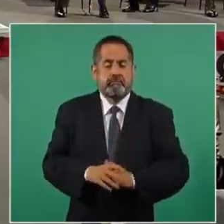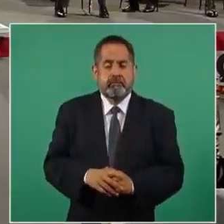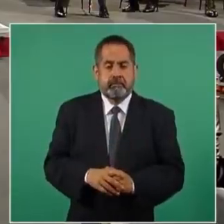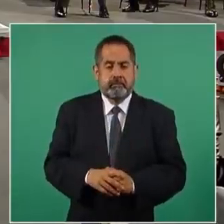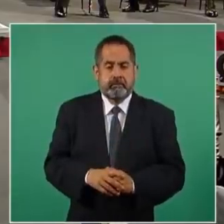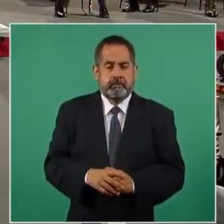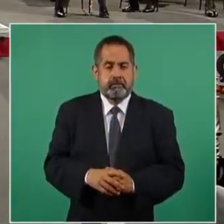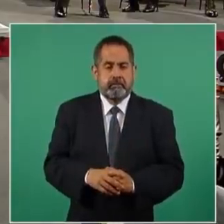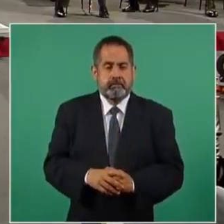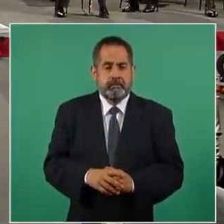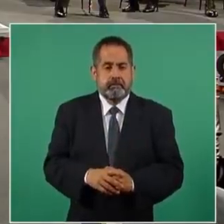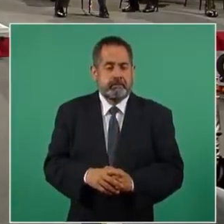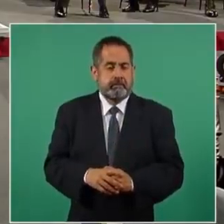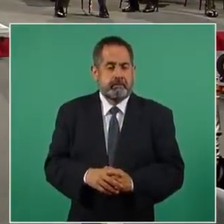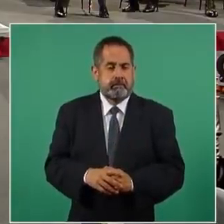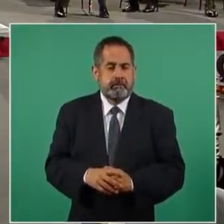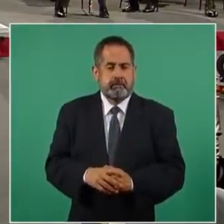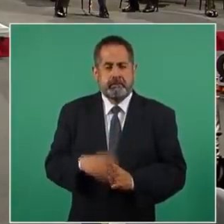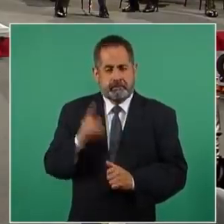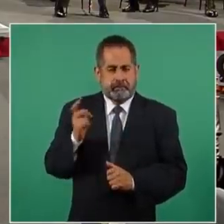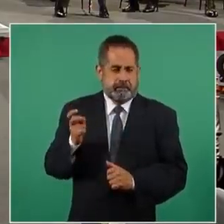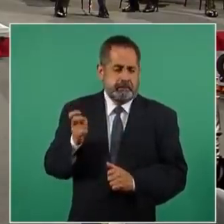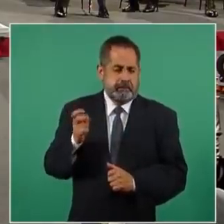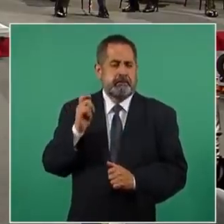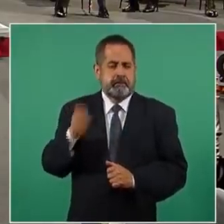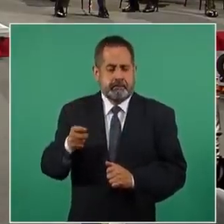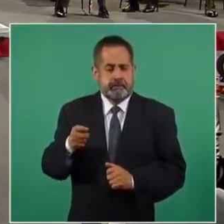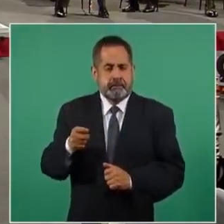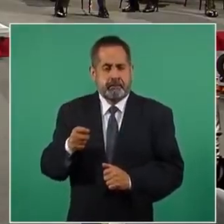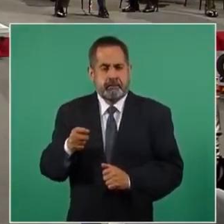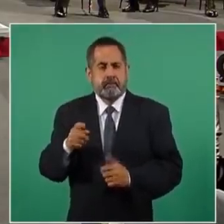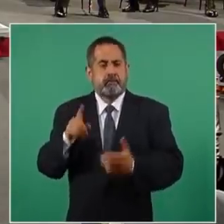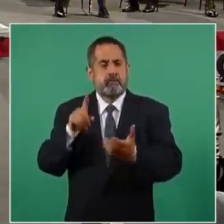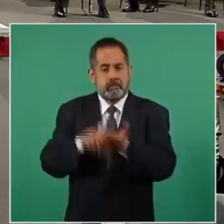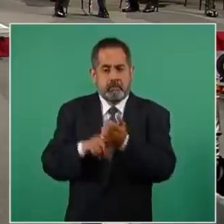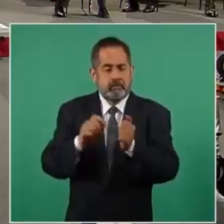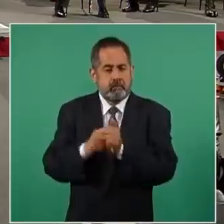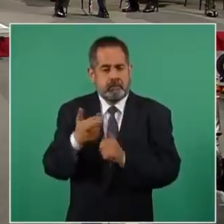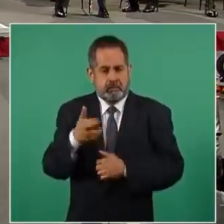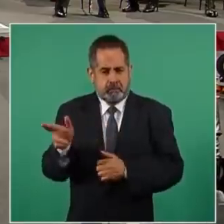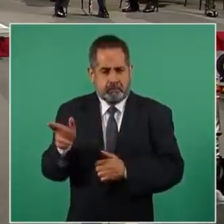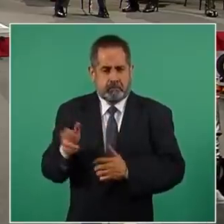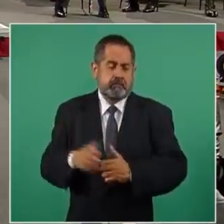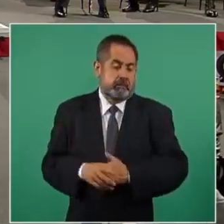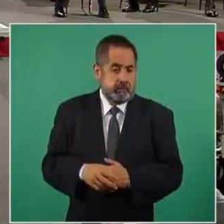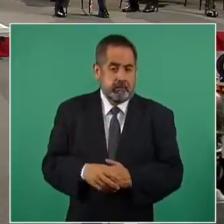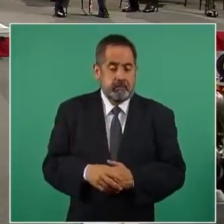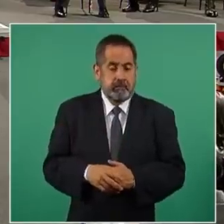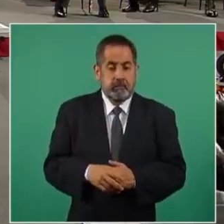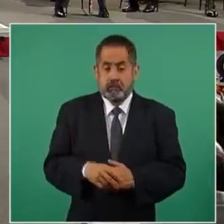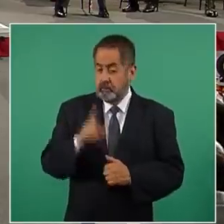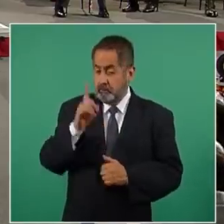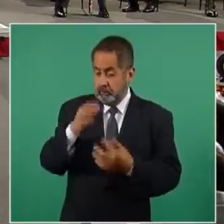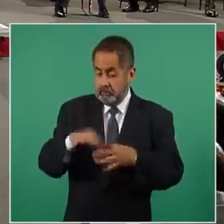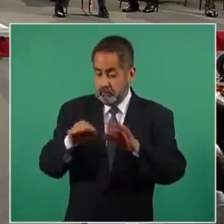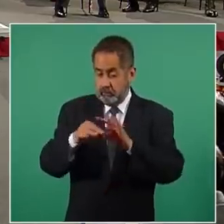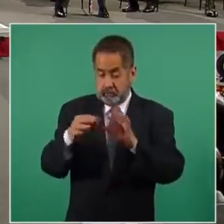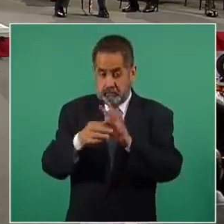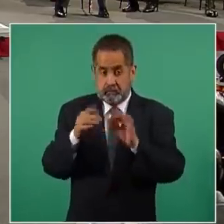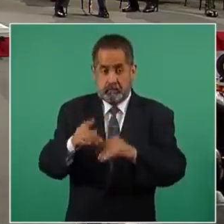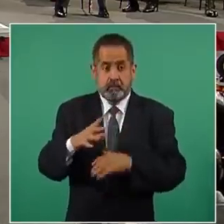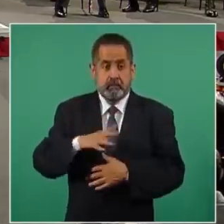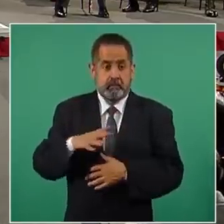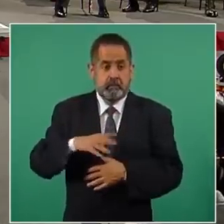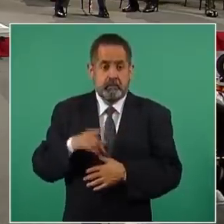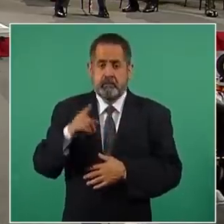Este es el tipo de tren que va a llevar el restaurante. Este es un inciso muy importante, entonces hay una